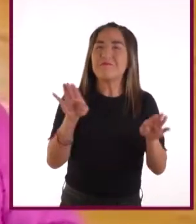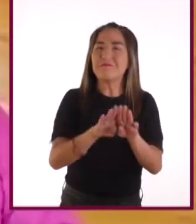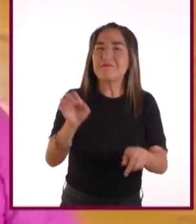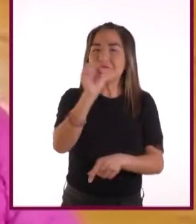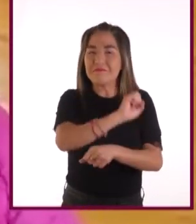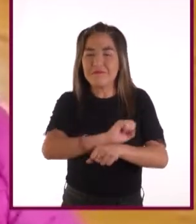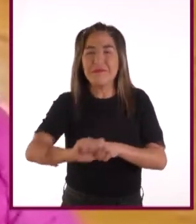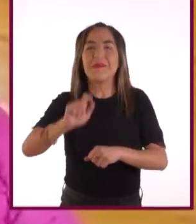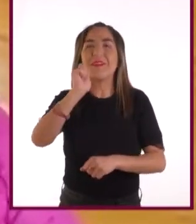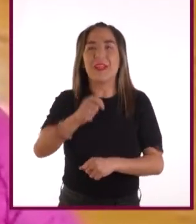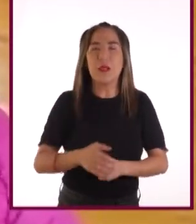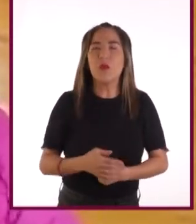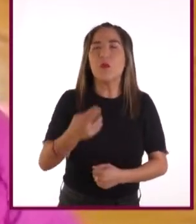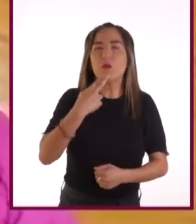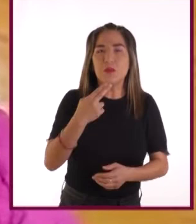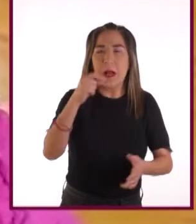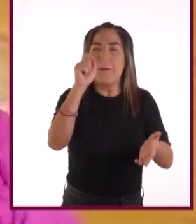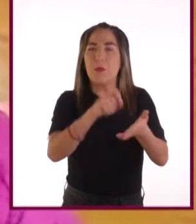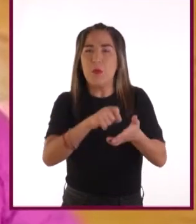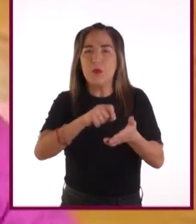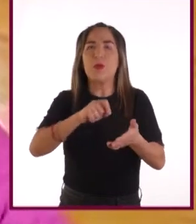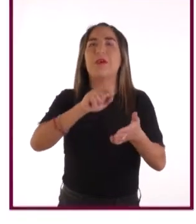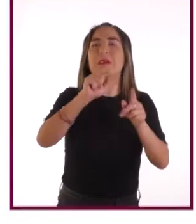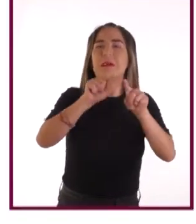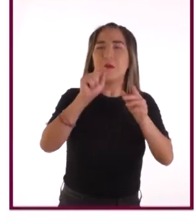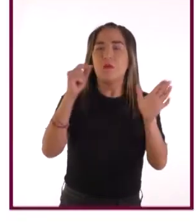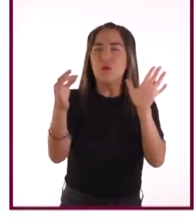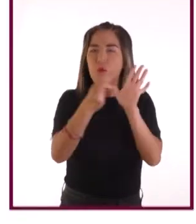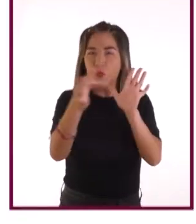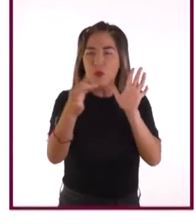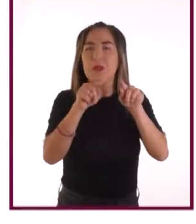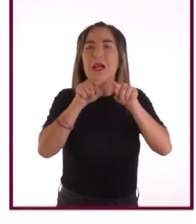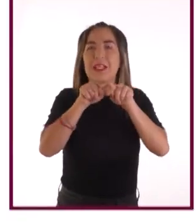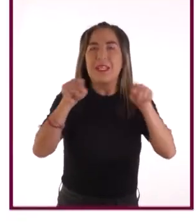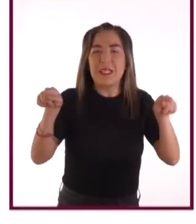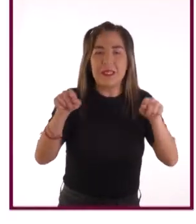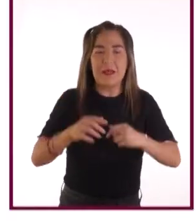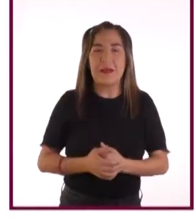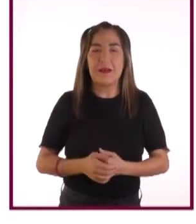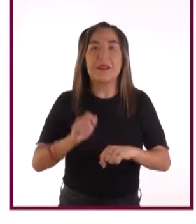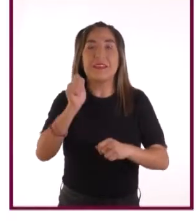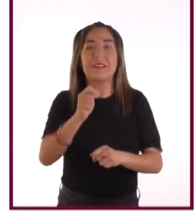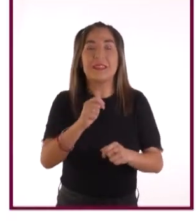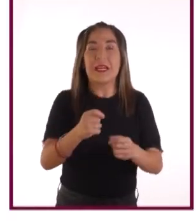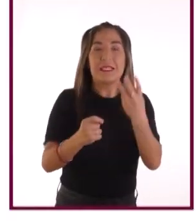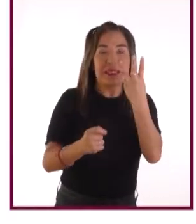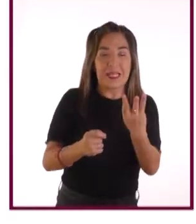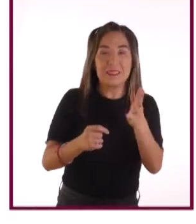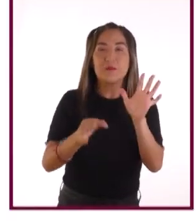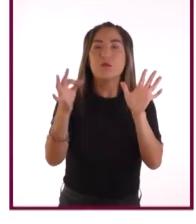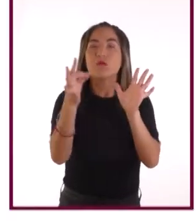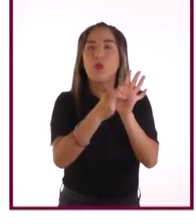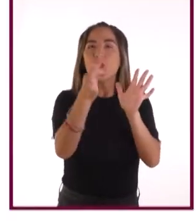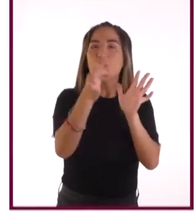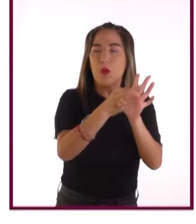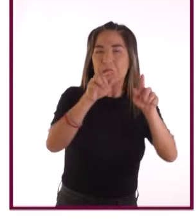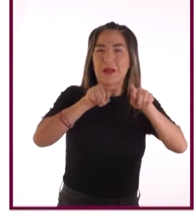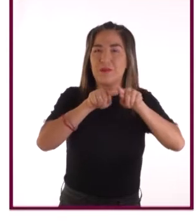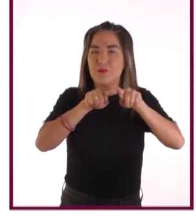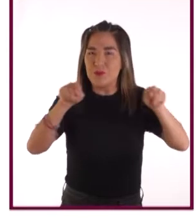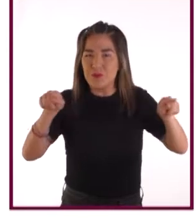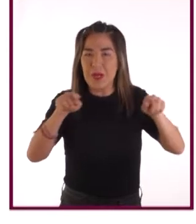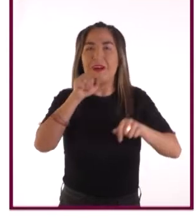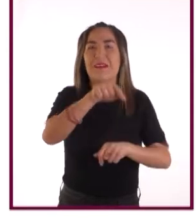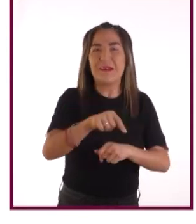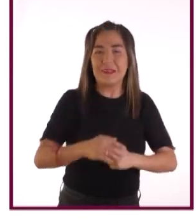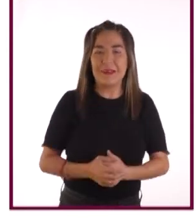la cual solamente usas puntos y líneas, lo cual una línea dura 3 puntos. Entonces, como te comentaba,